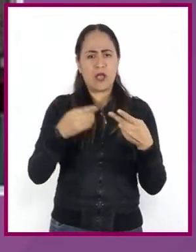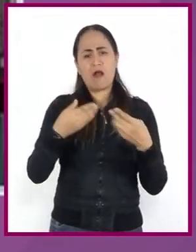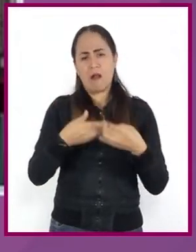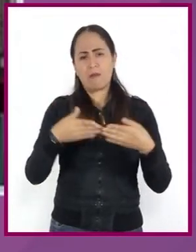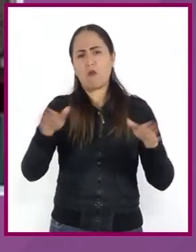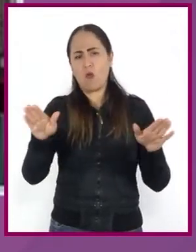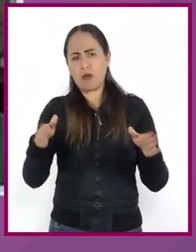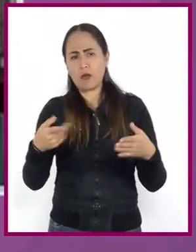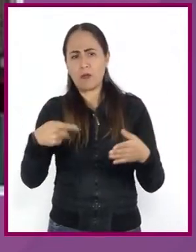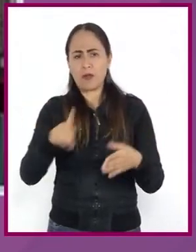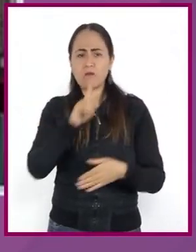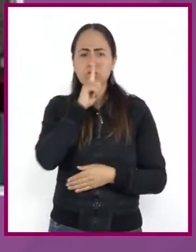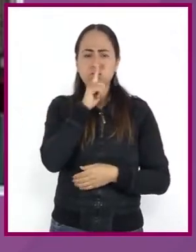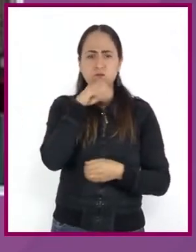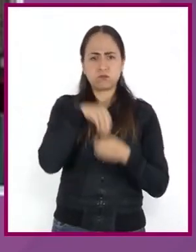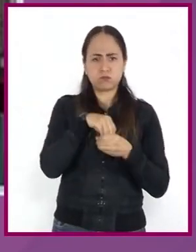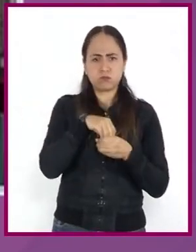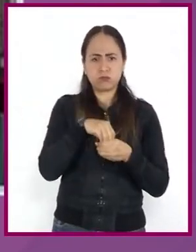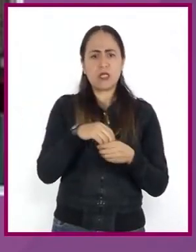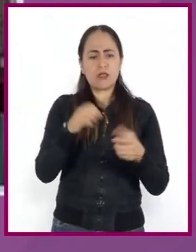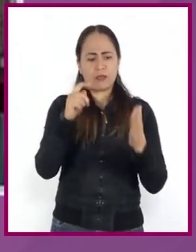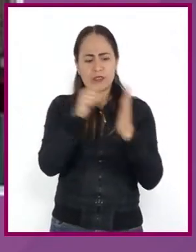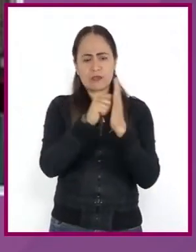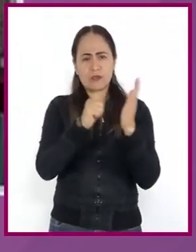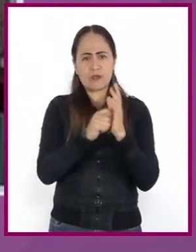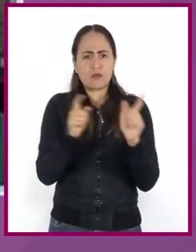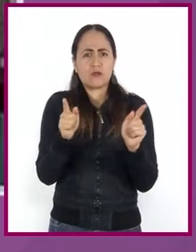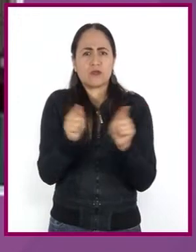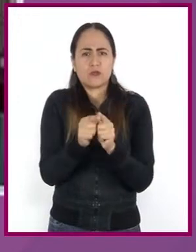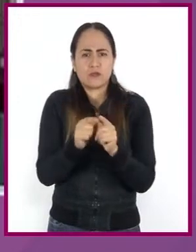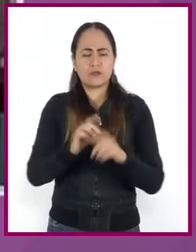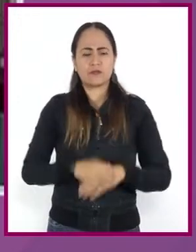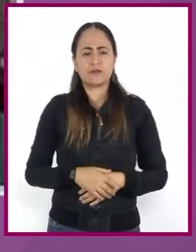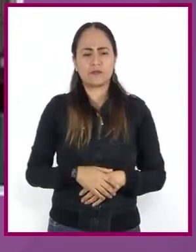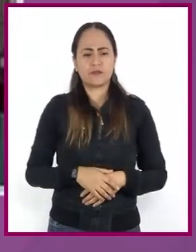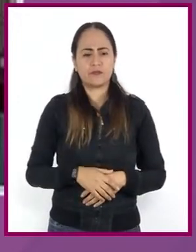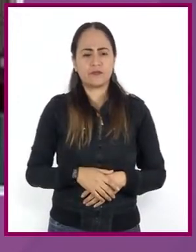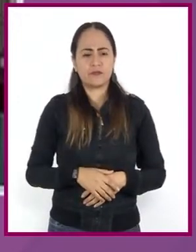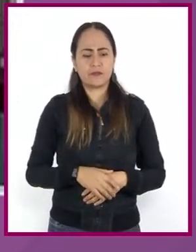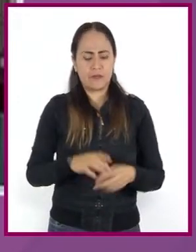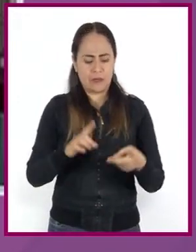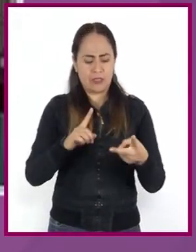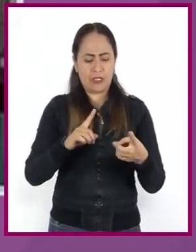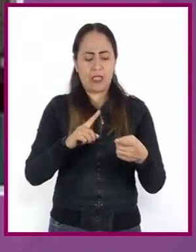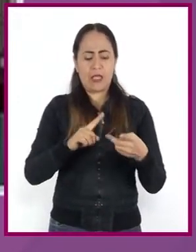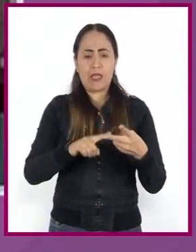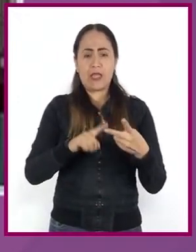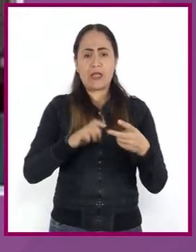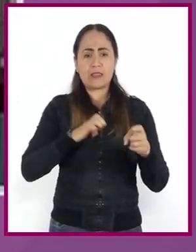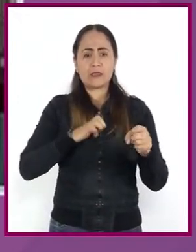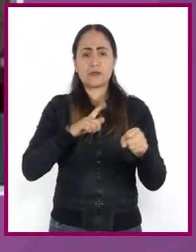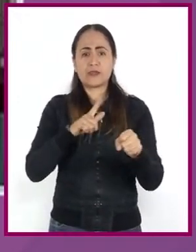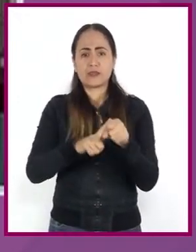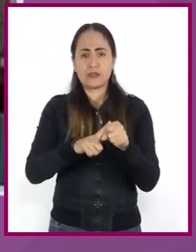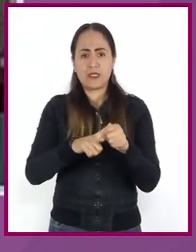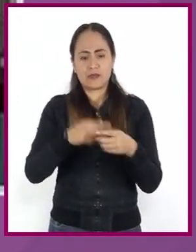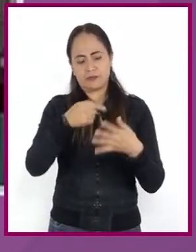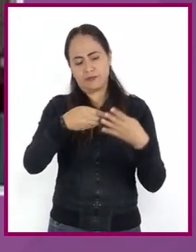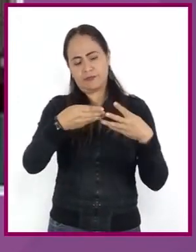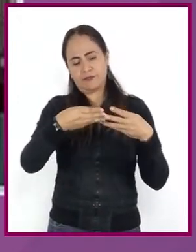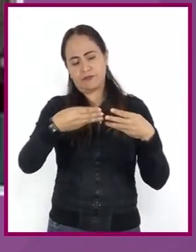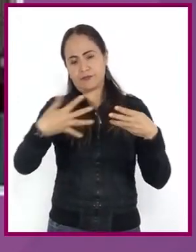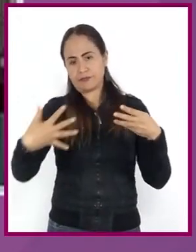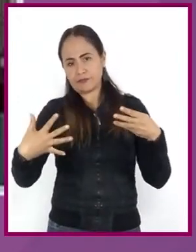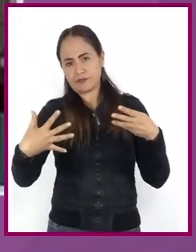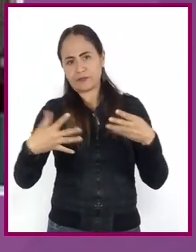cerrado, el testamento simplificado y el hológrafo. Y en los especiales encontramos los siguientes: